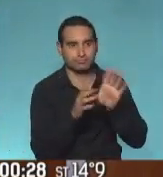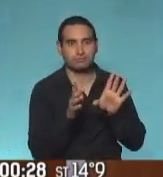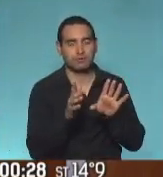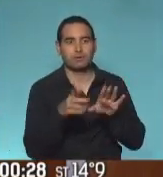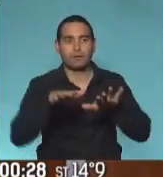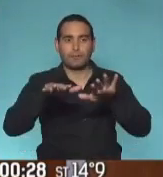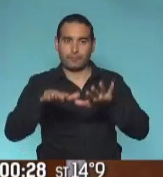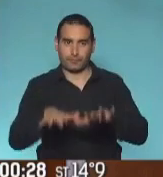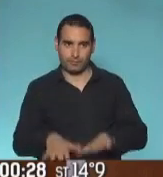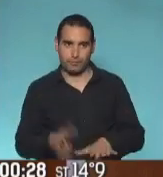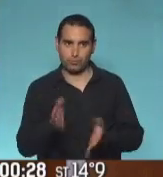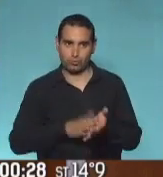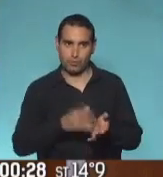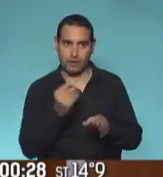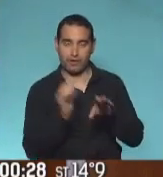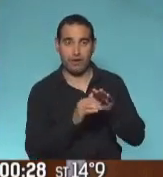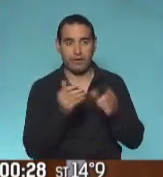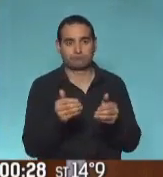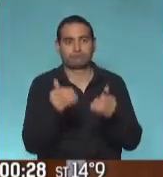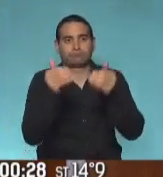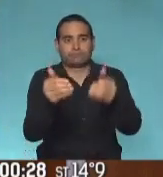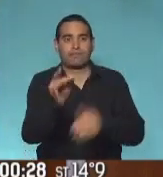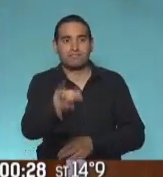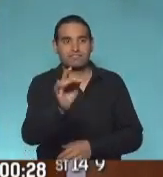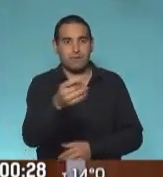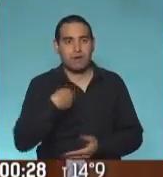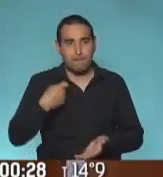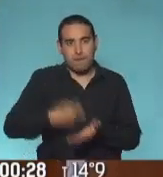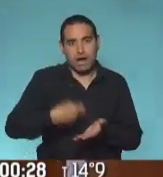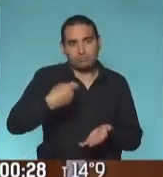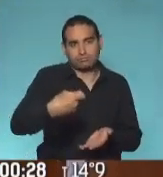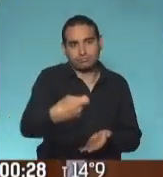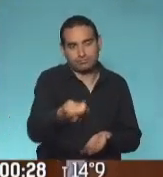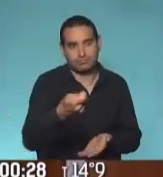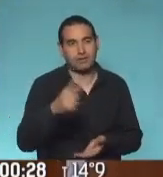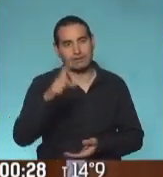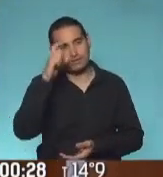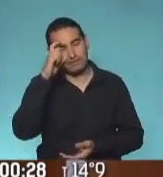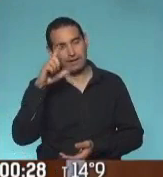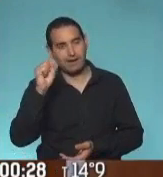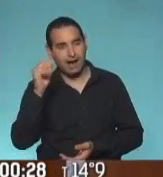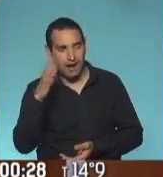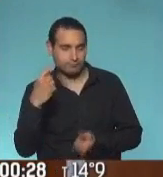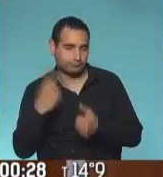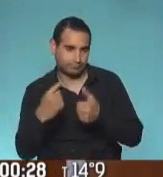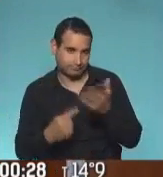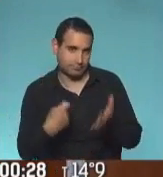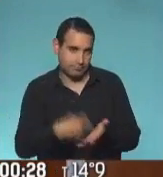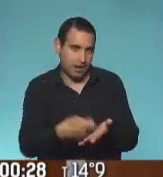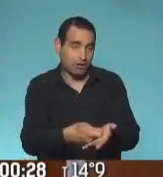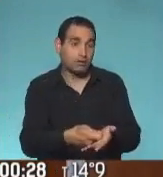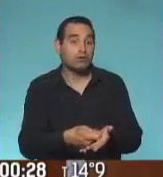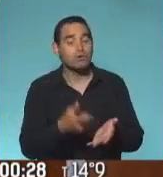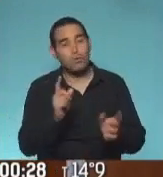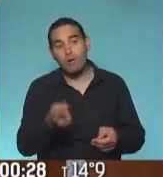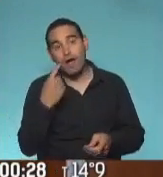sí. porque postergan de acá a diciembre los pagos por los vencimientos de las LETES, de las LECAP, etcétera. Sí, sí. Pero bueno, hay que ver